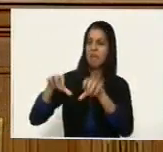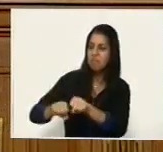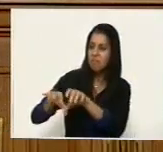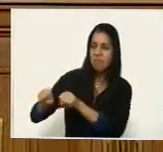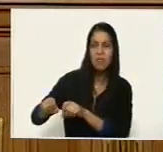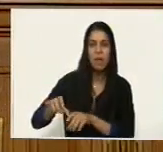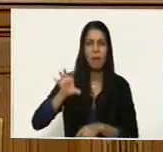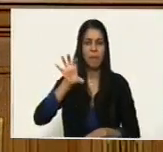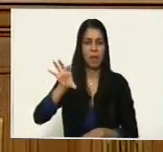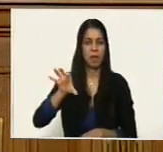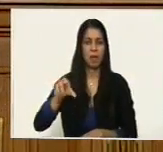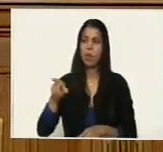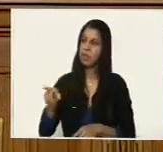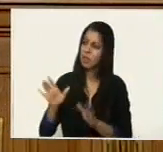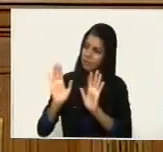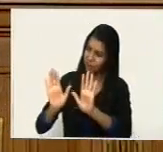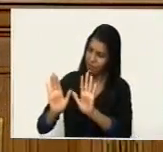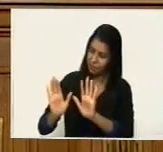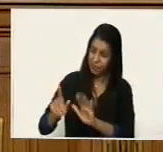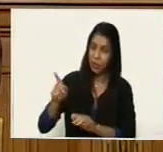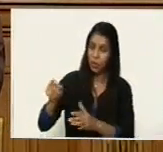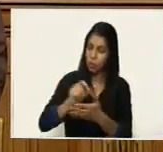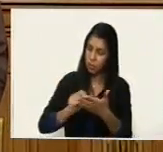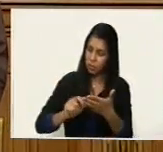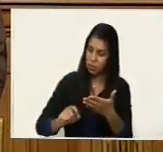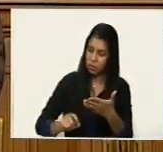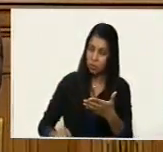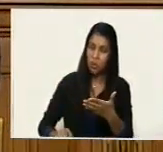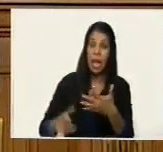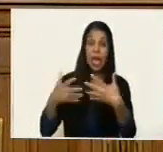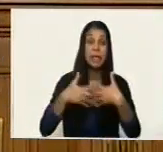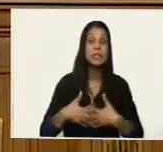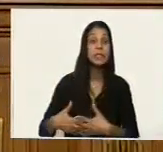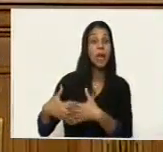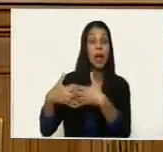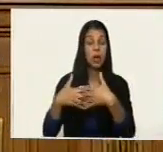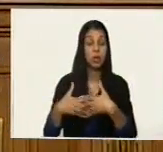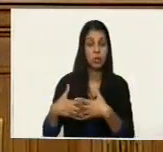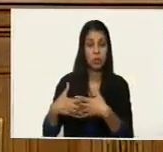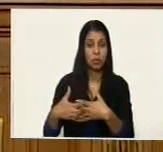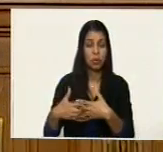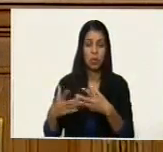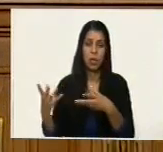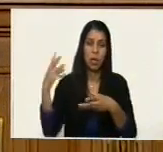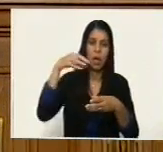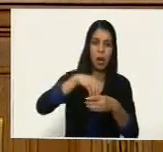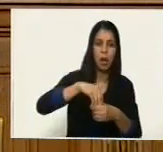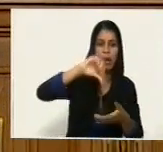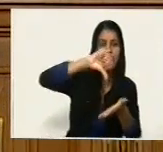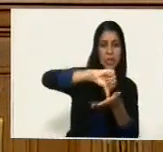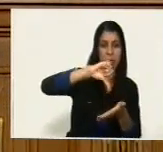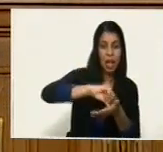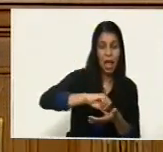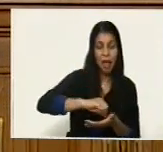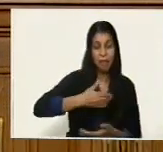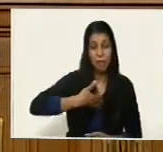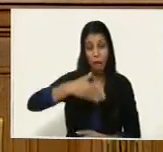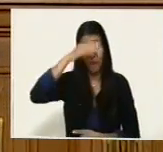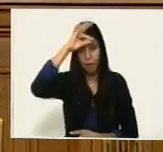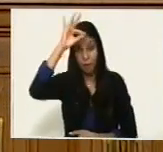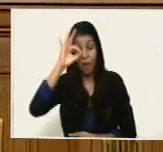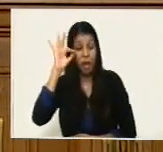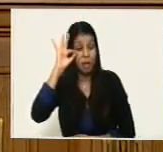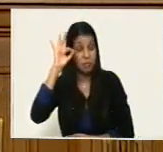tú estás haciendo un reportaje. Si tú pones aquí los Estados Unidos invadieron a Irán, Afganistán, a